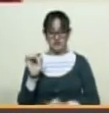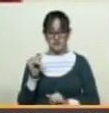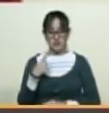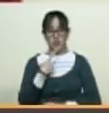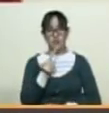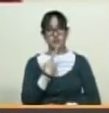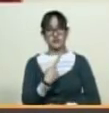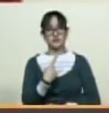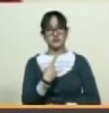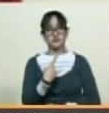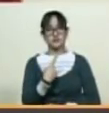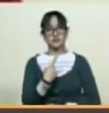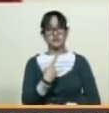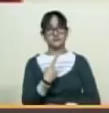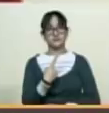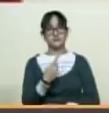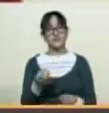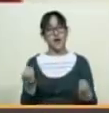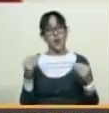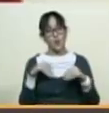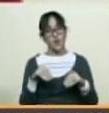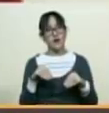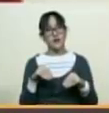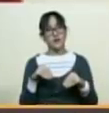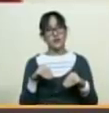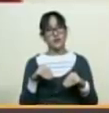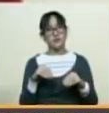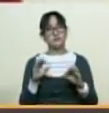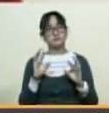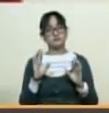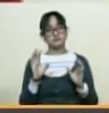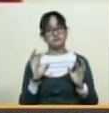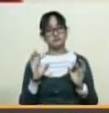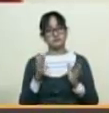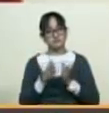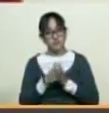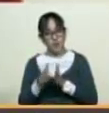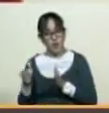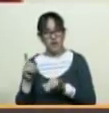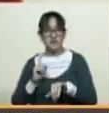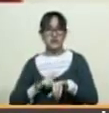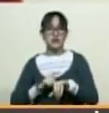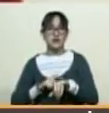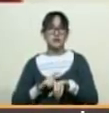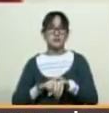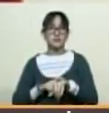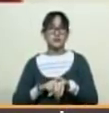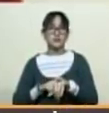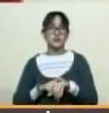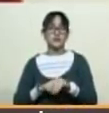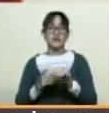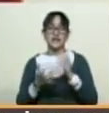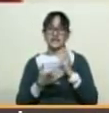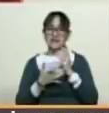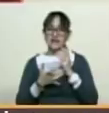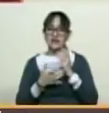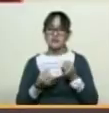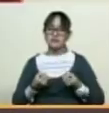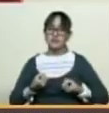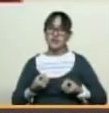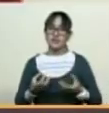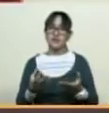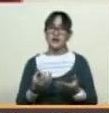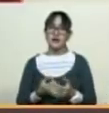establece el acuerdo allí, está buscando los lapsos prudenciales y la viabilidad técnica para